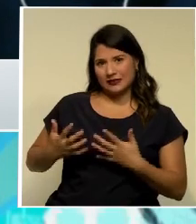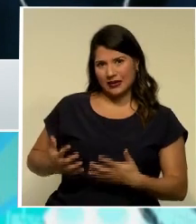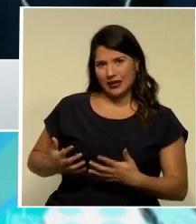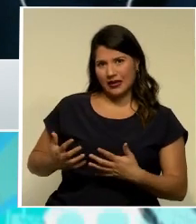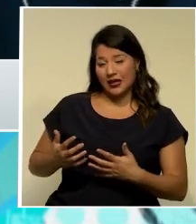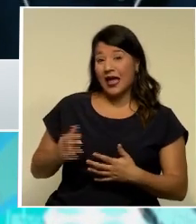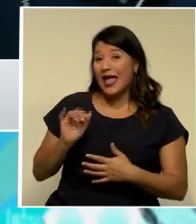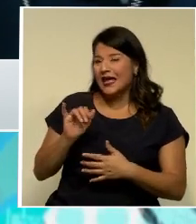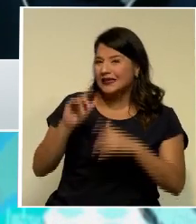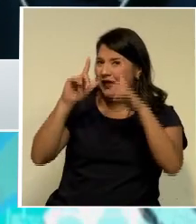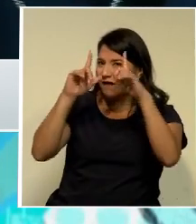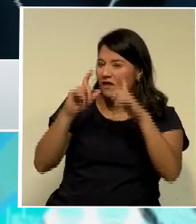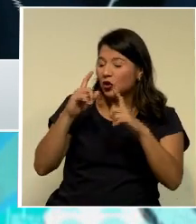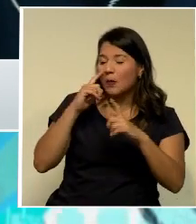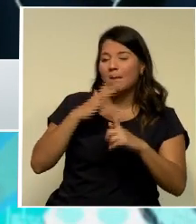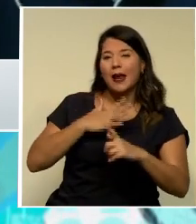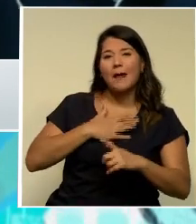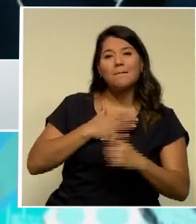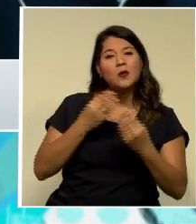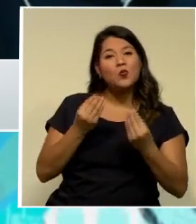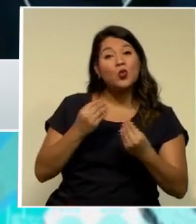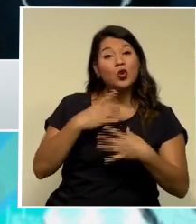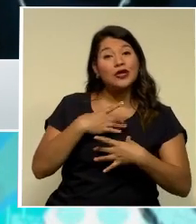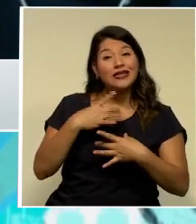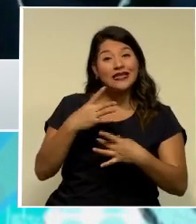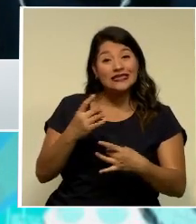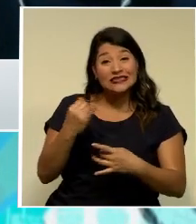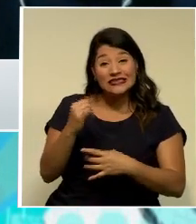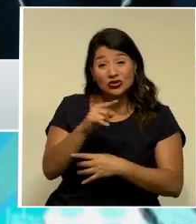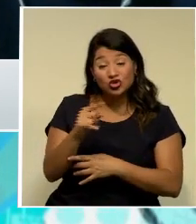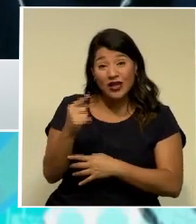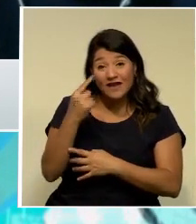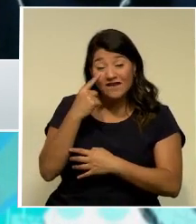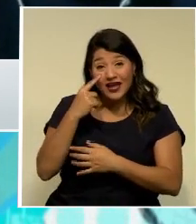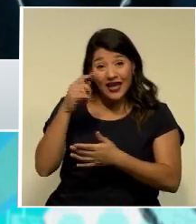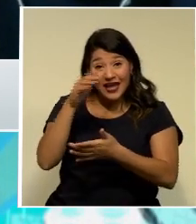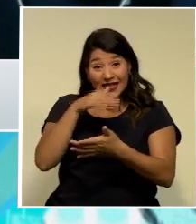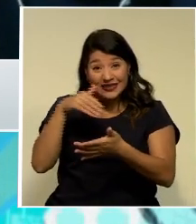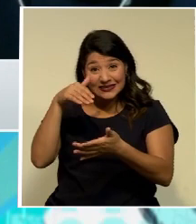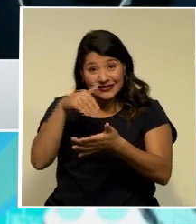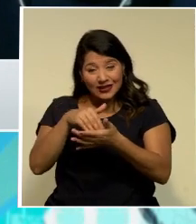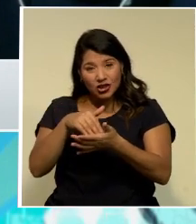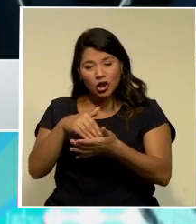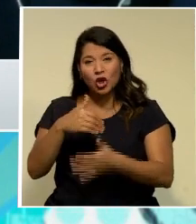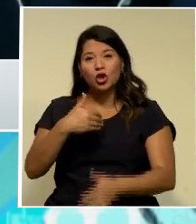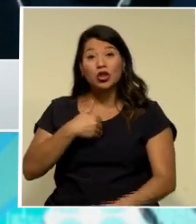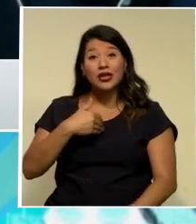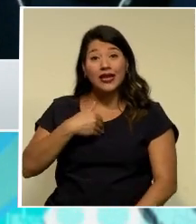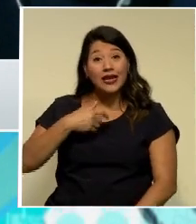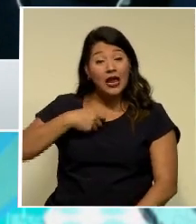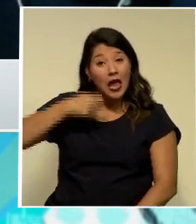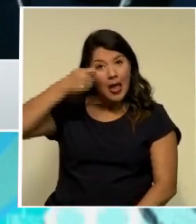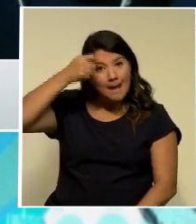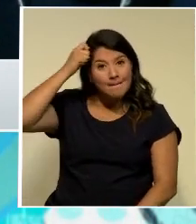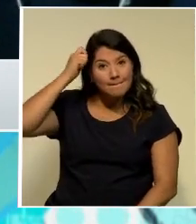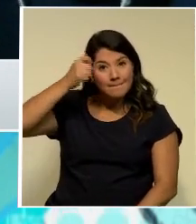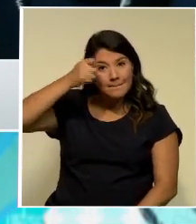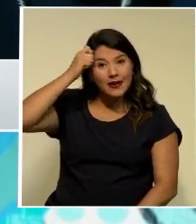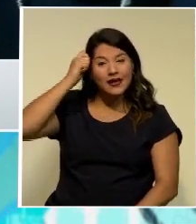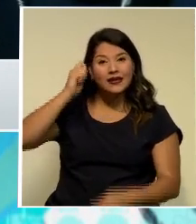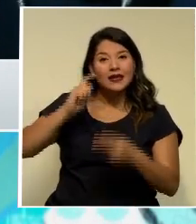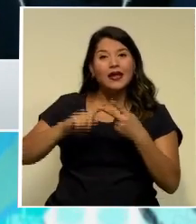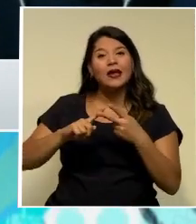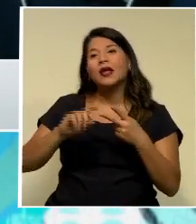mí es una foto que me llama mucho la atención porque si te fijas, en el centro él tiene un peine y una vasijita, que es un